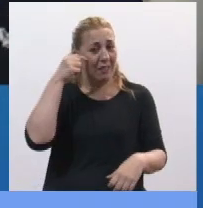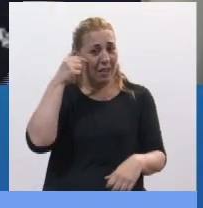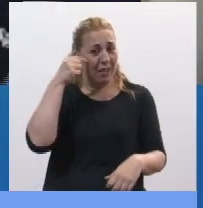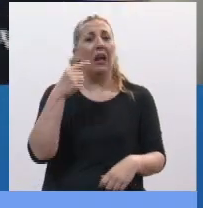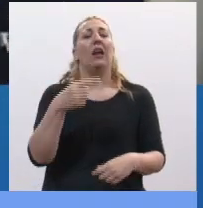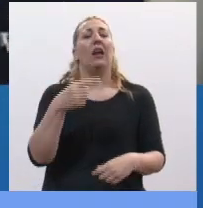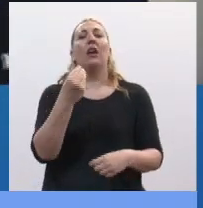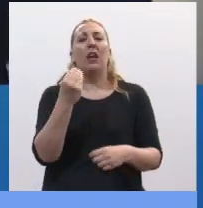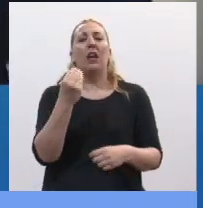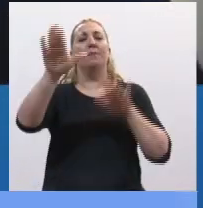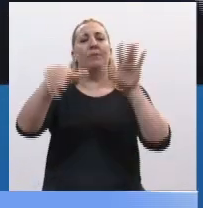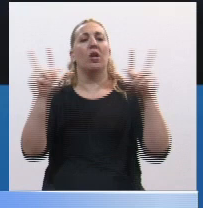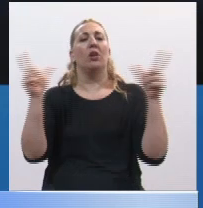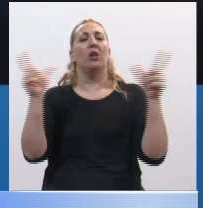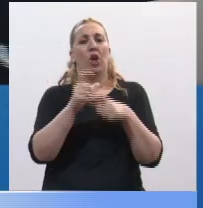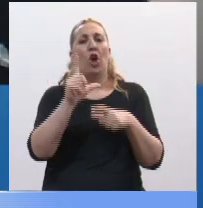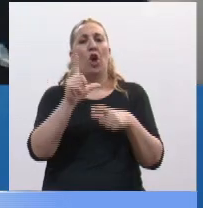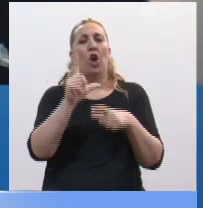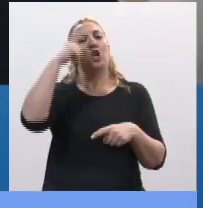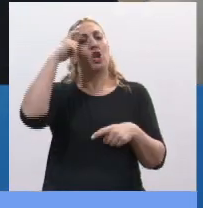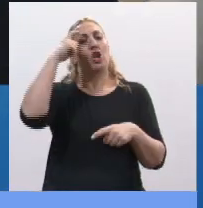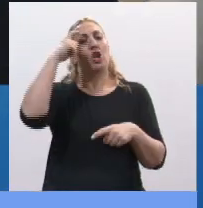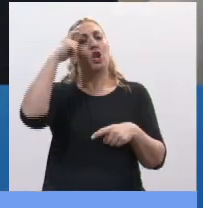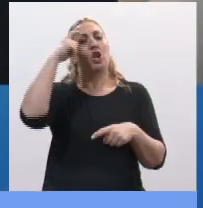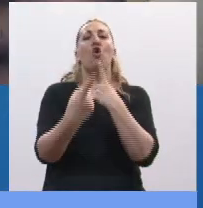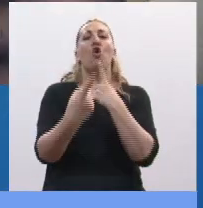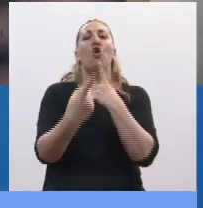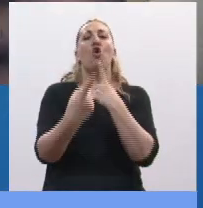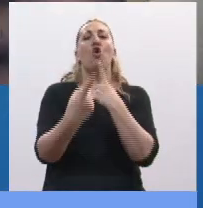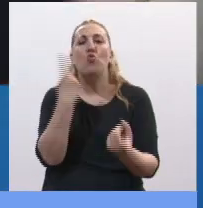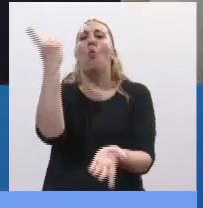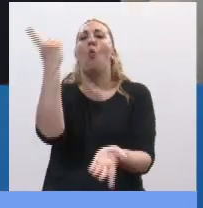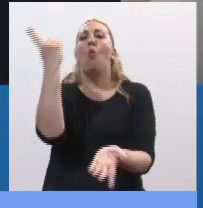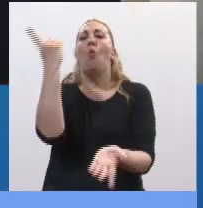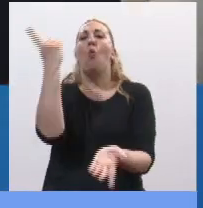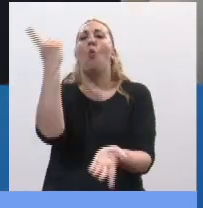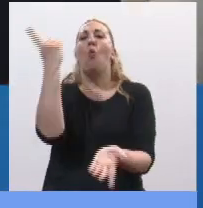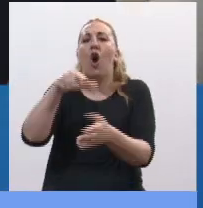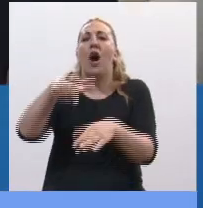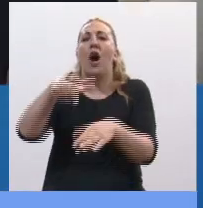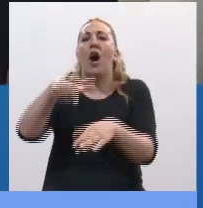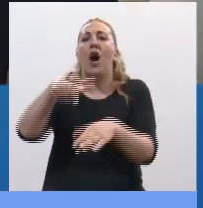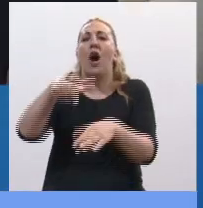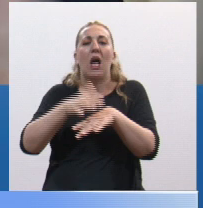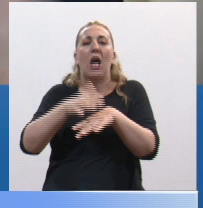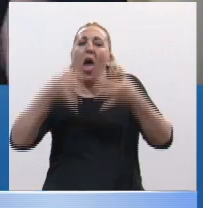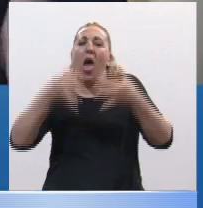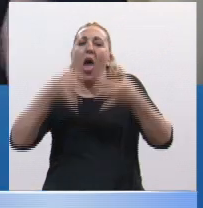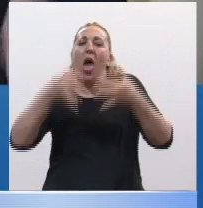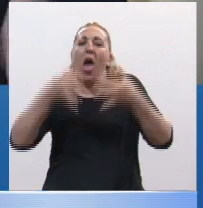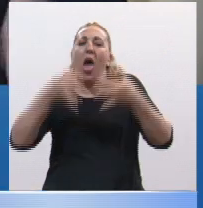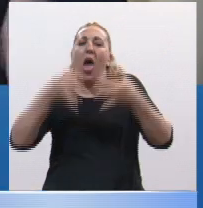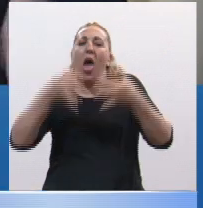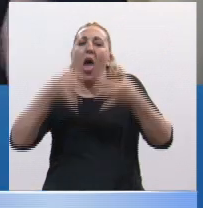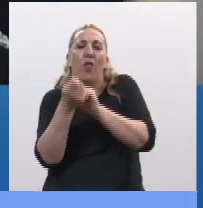Nación, ha convocado a un Consejo de Consulta, a un órgano que se encarga de la realización de un análisis